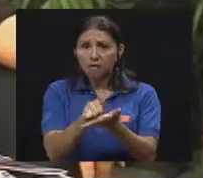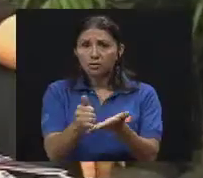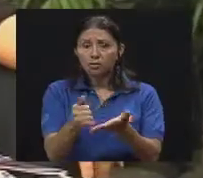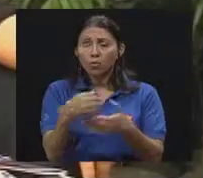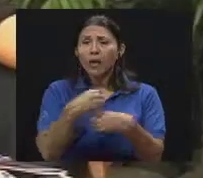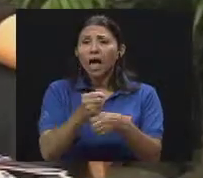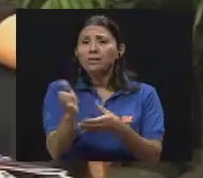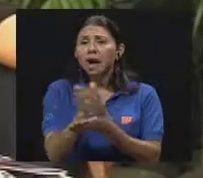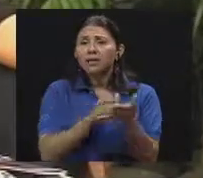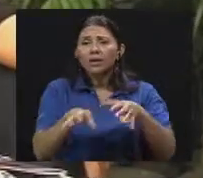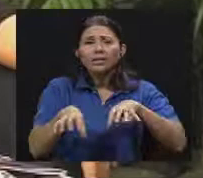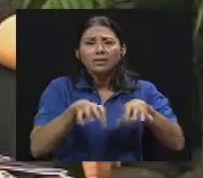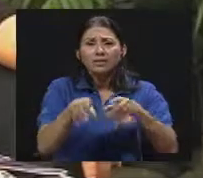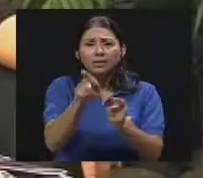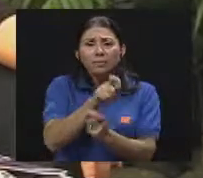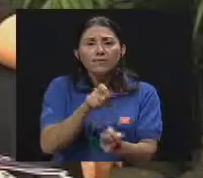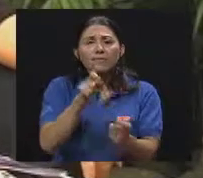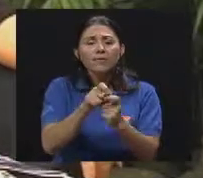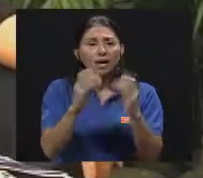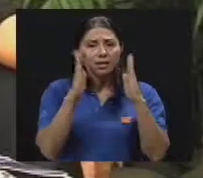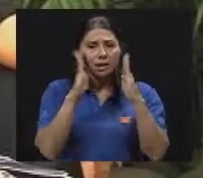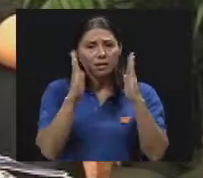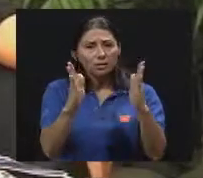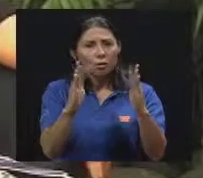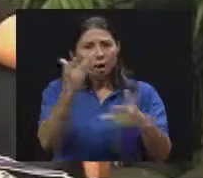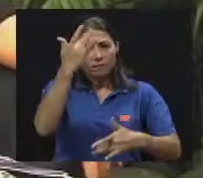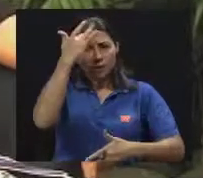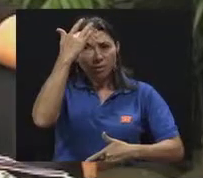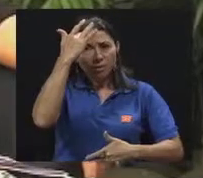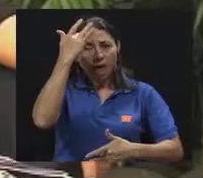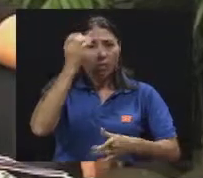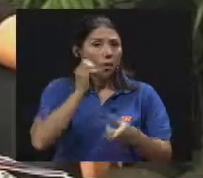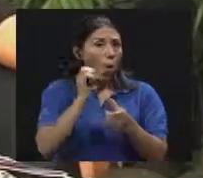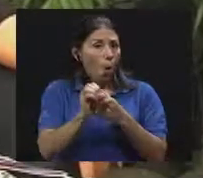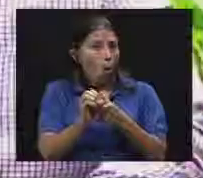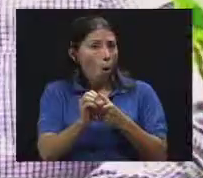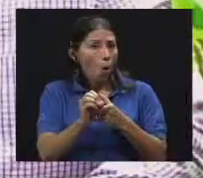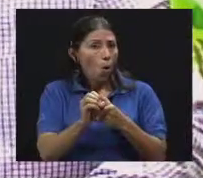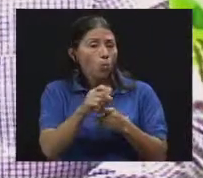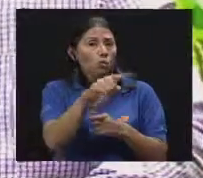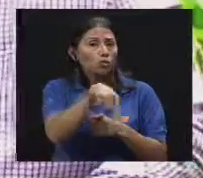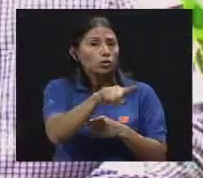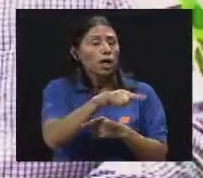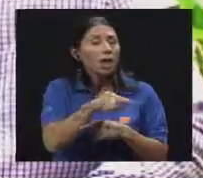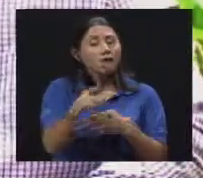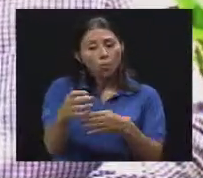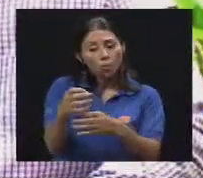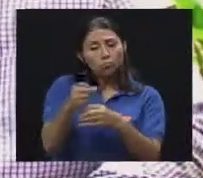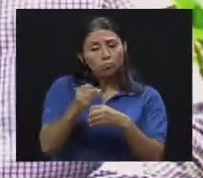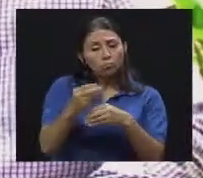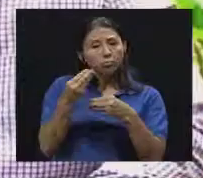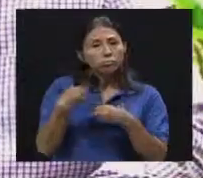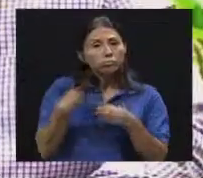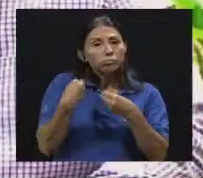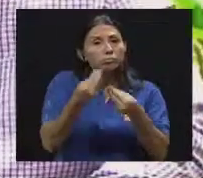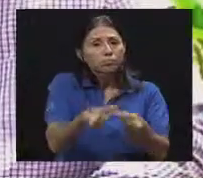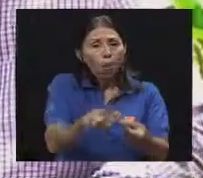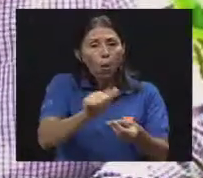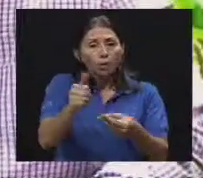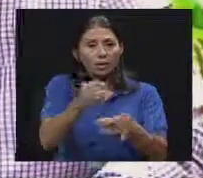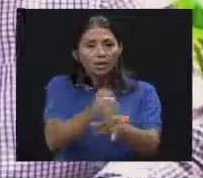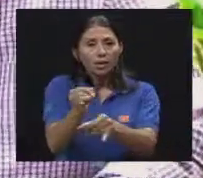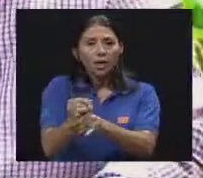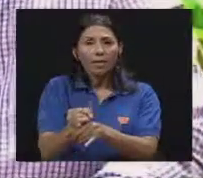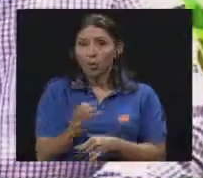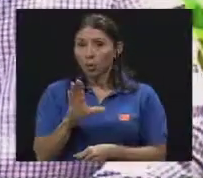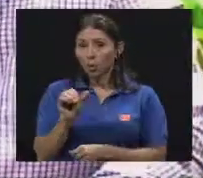acciones específicamente en lo que es atención a la enfermedad o lo delegan a otras? Bueno, desde el CONAPAN